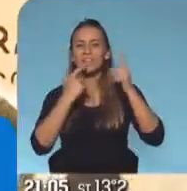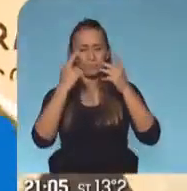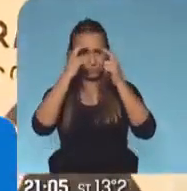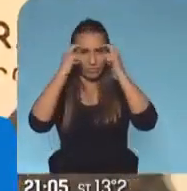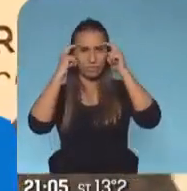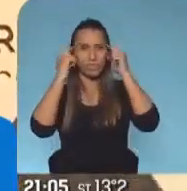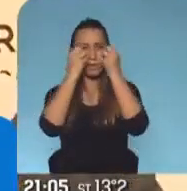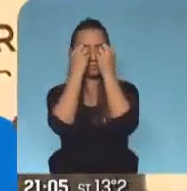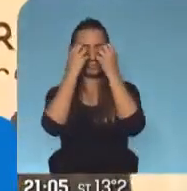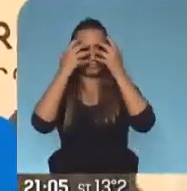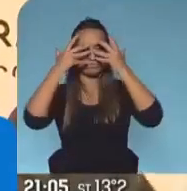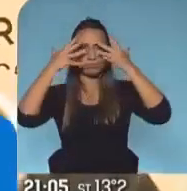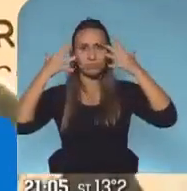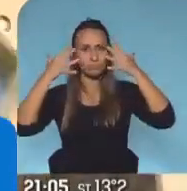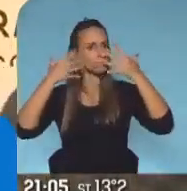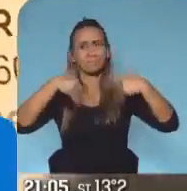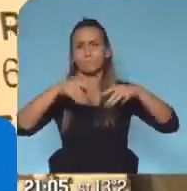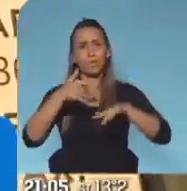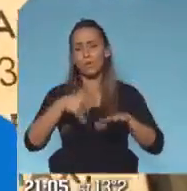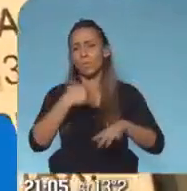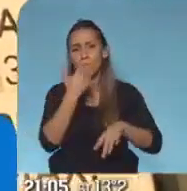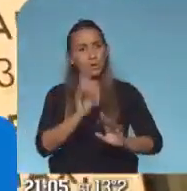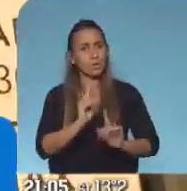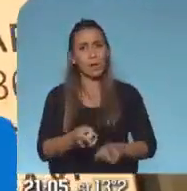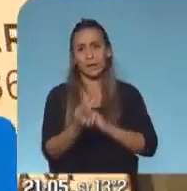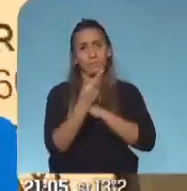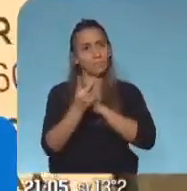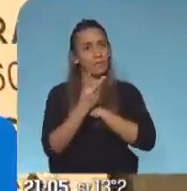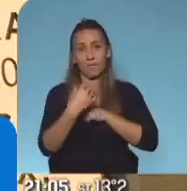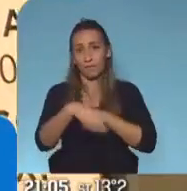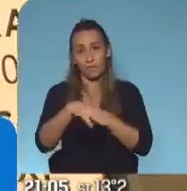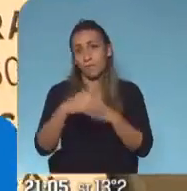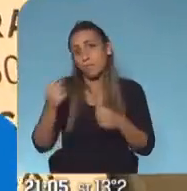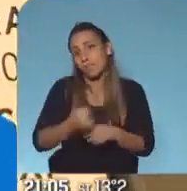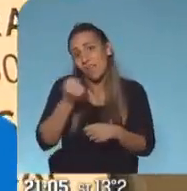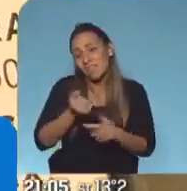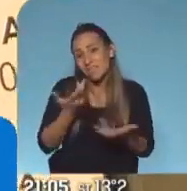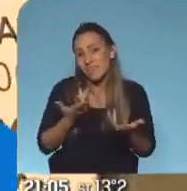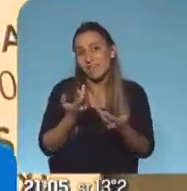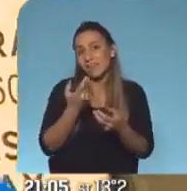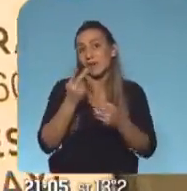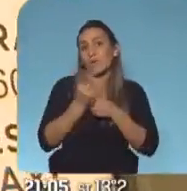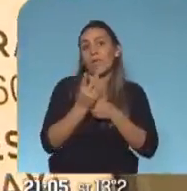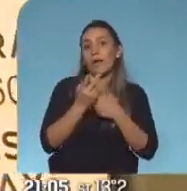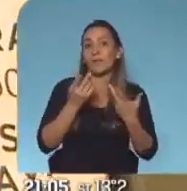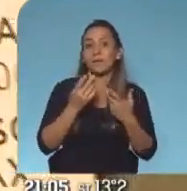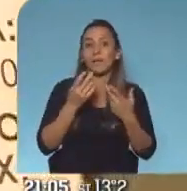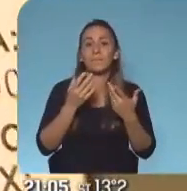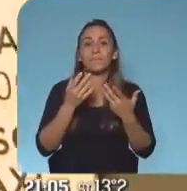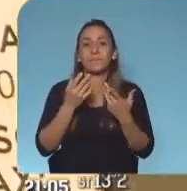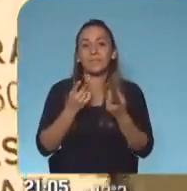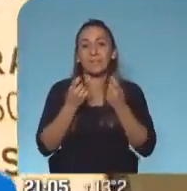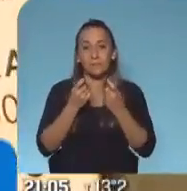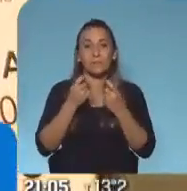que se empañan, pero no interesa, hay que cuidarse. Es bien necesario porque supuestamente lo aspiramos con